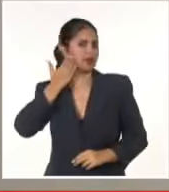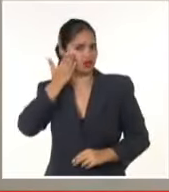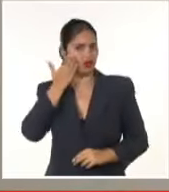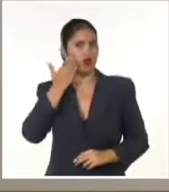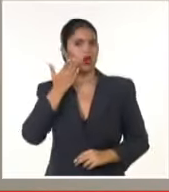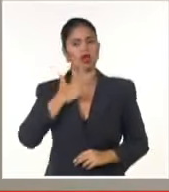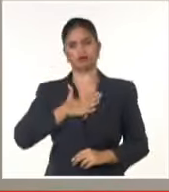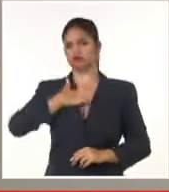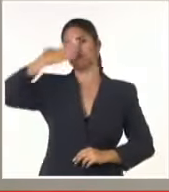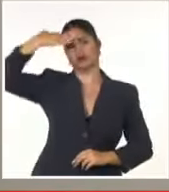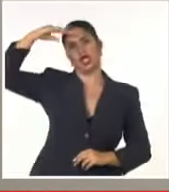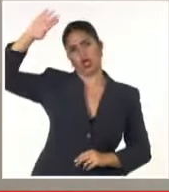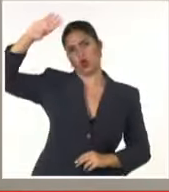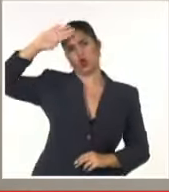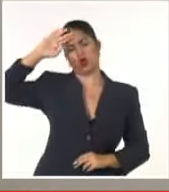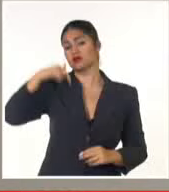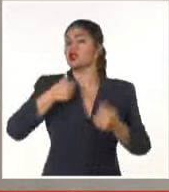¿no?